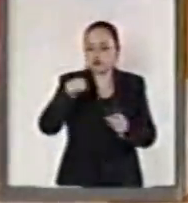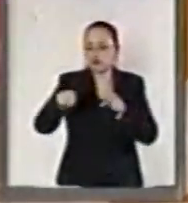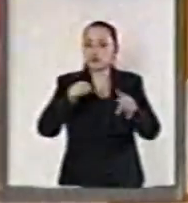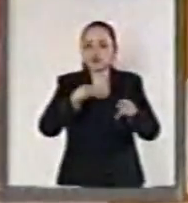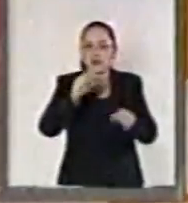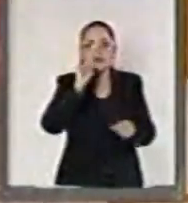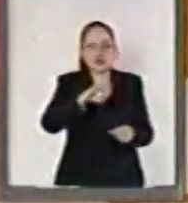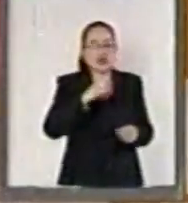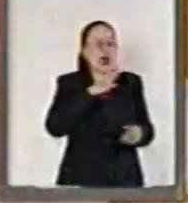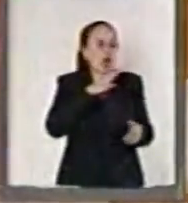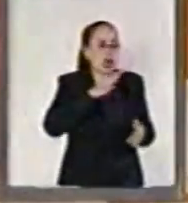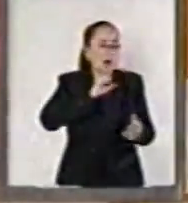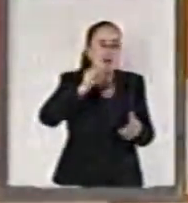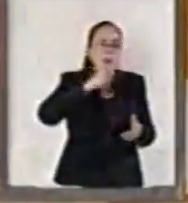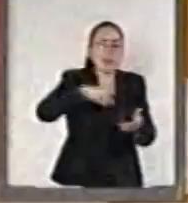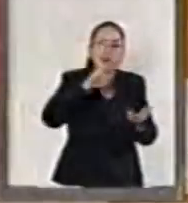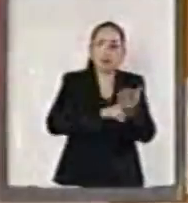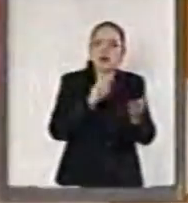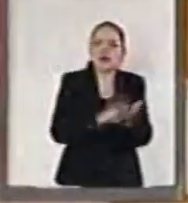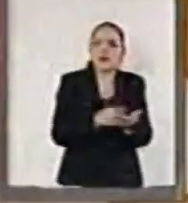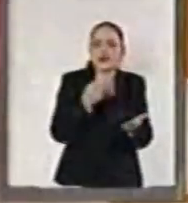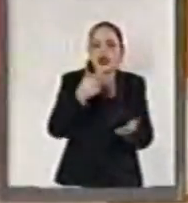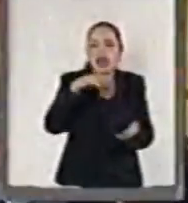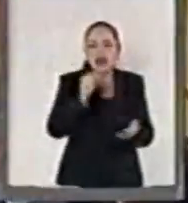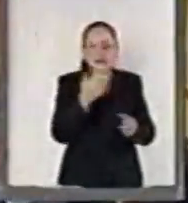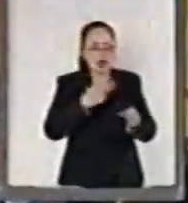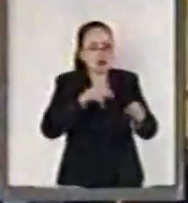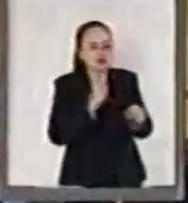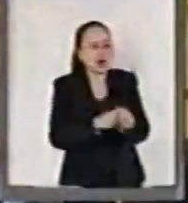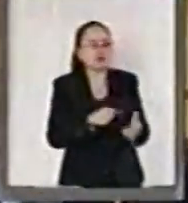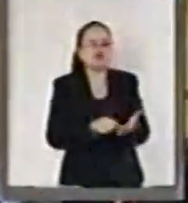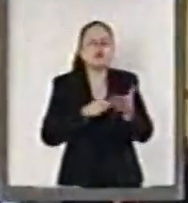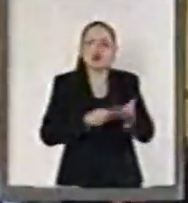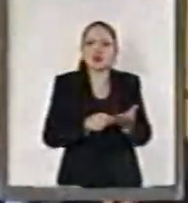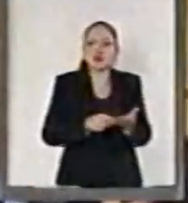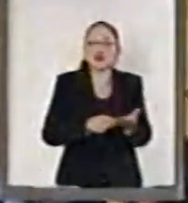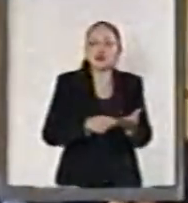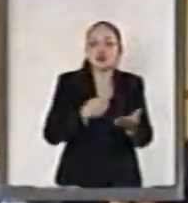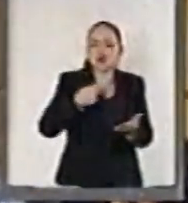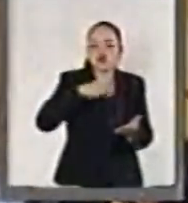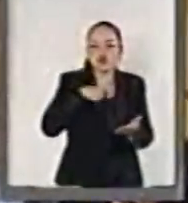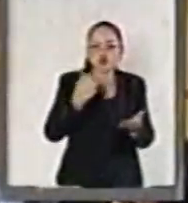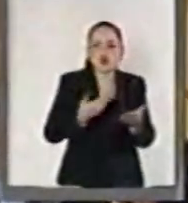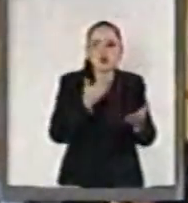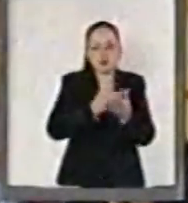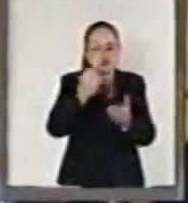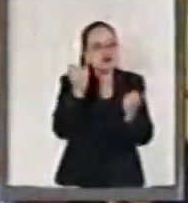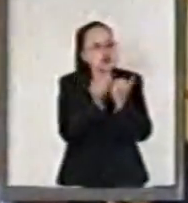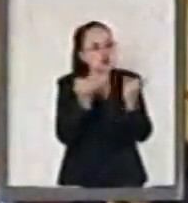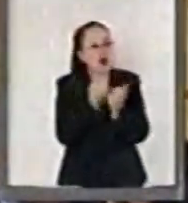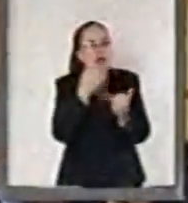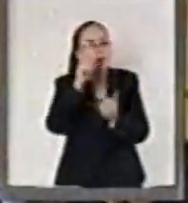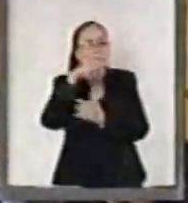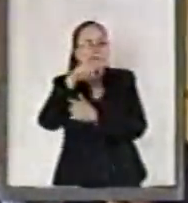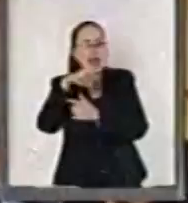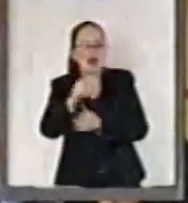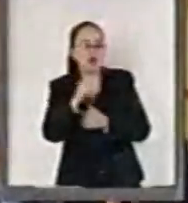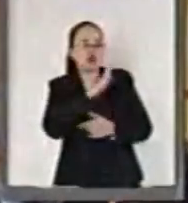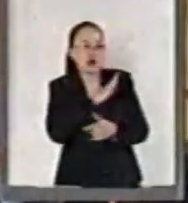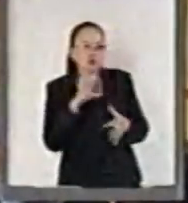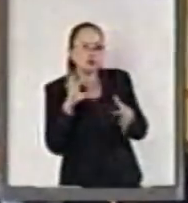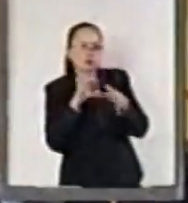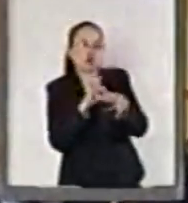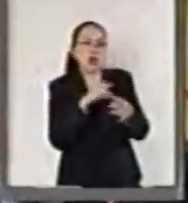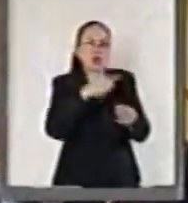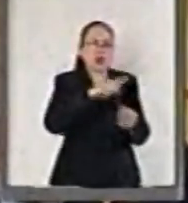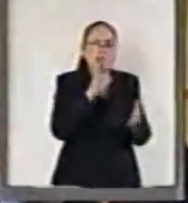este incremento del gas natural, les proponemos ampararse. Y aquí nosotros